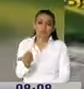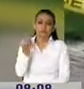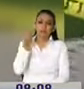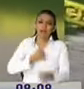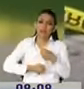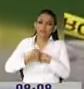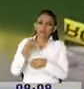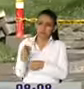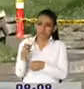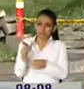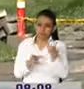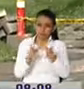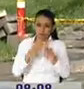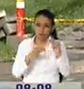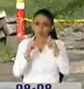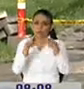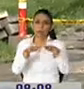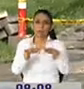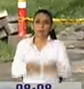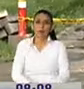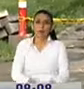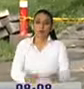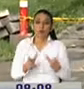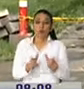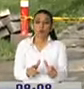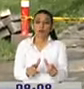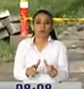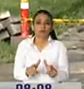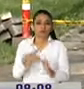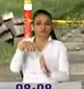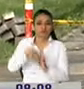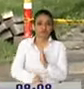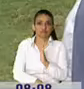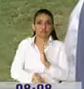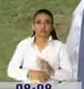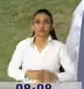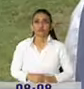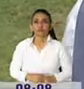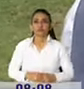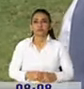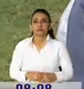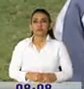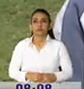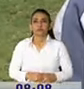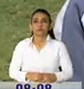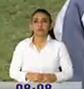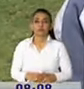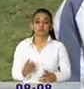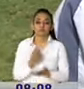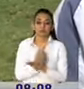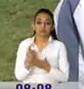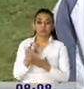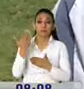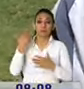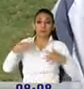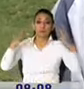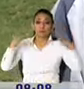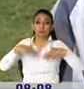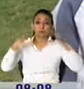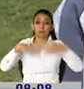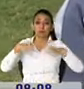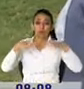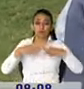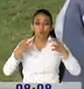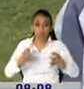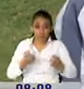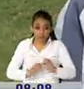años colapsó, donde se originó un hueco de gran profundidad. Pues con la lluvia de la semana anterior,